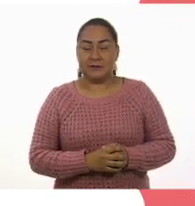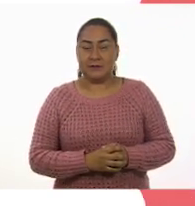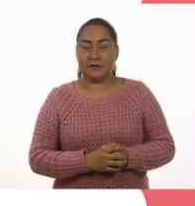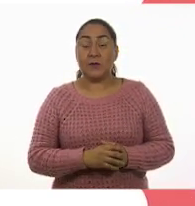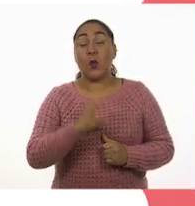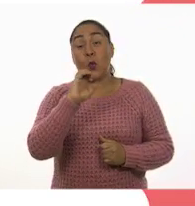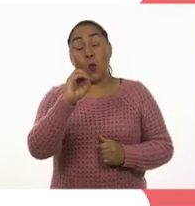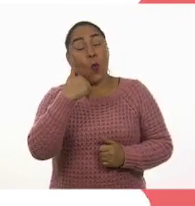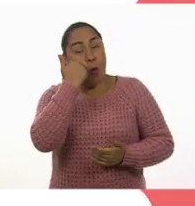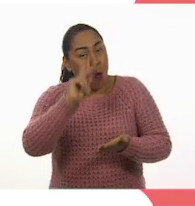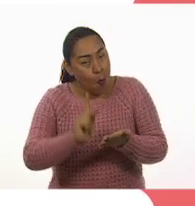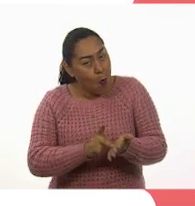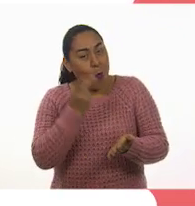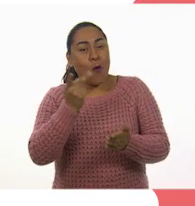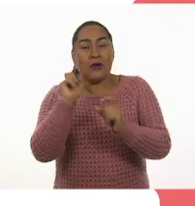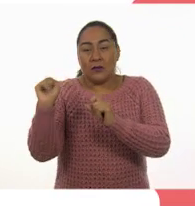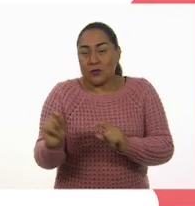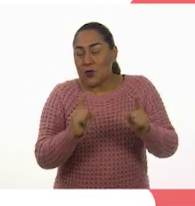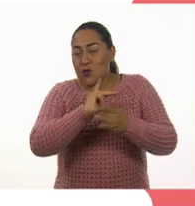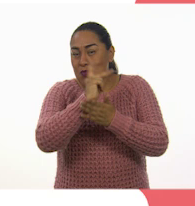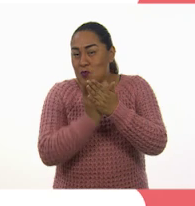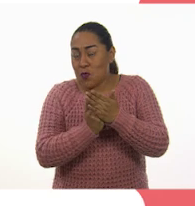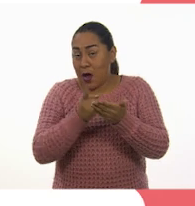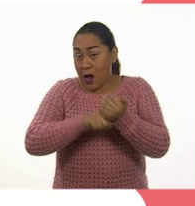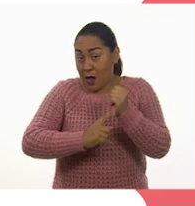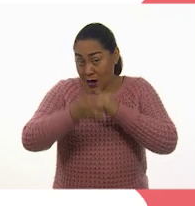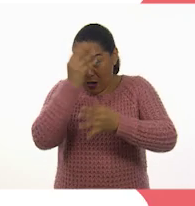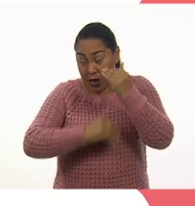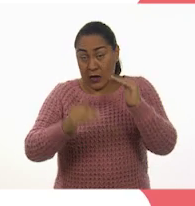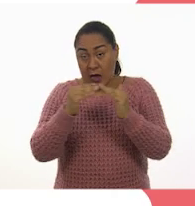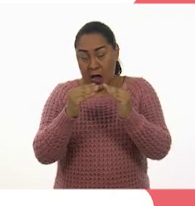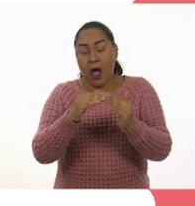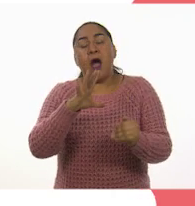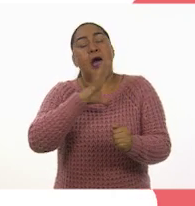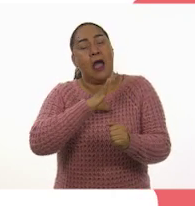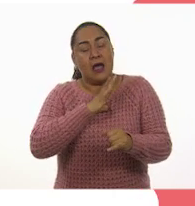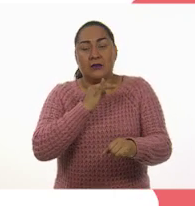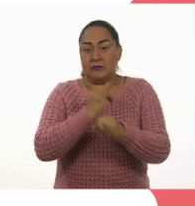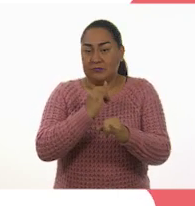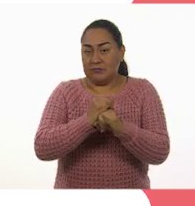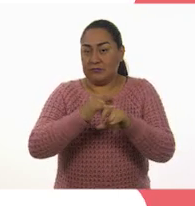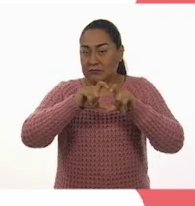Si quieres volver a ver los programas de Aprende en Casa, los puedes encontrar en la siguiente liga.